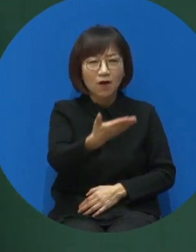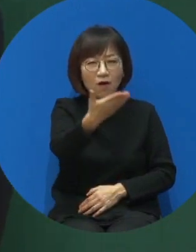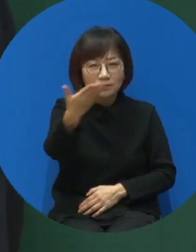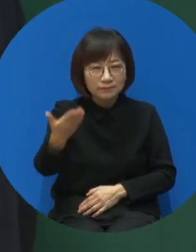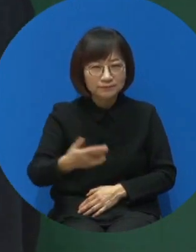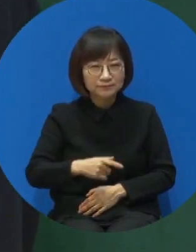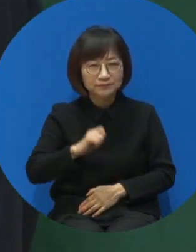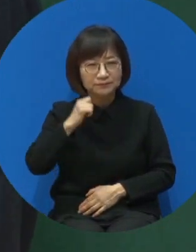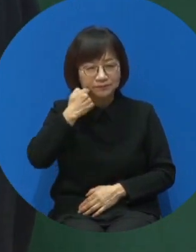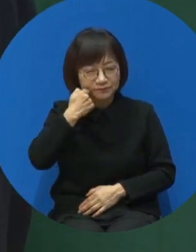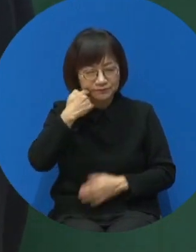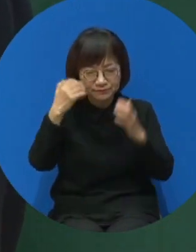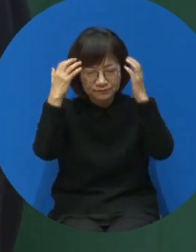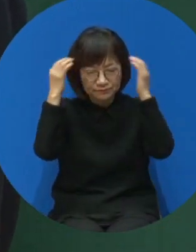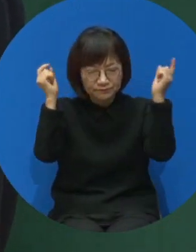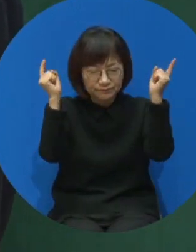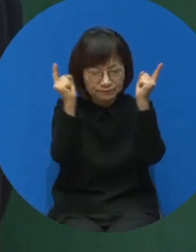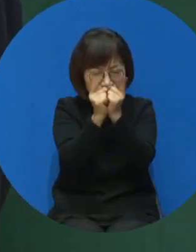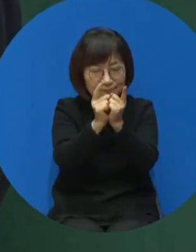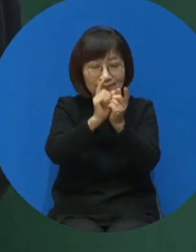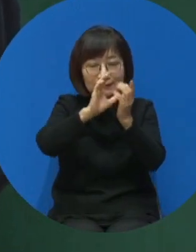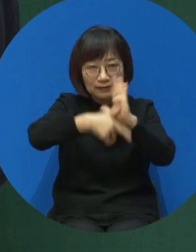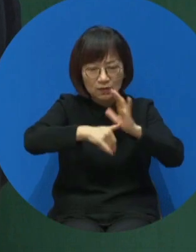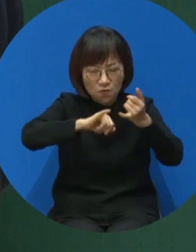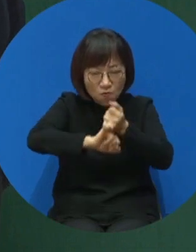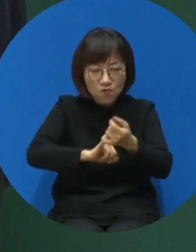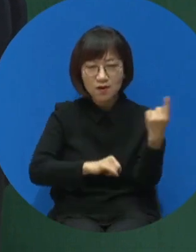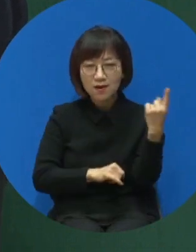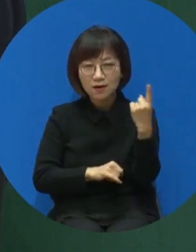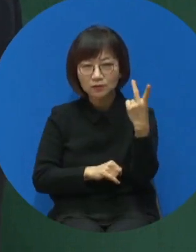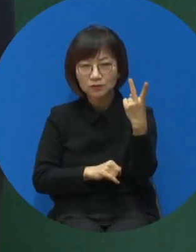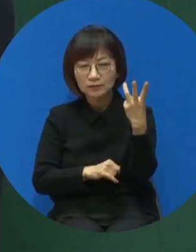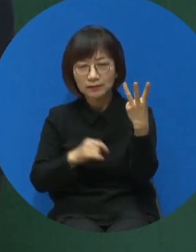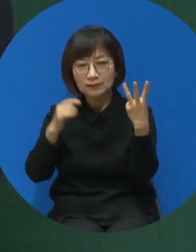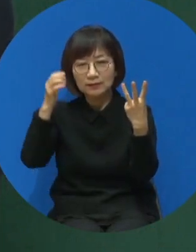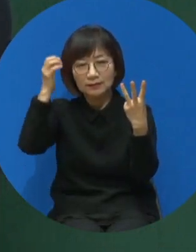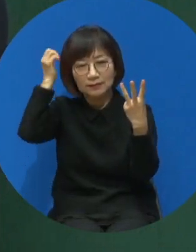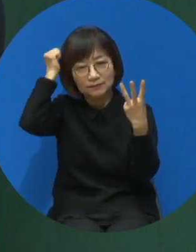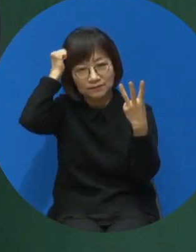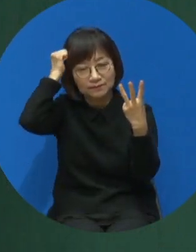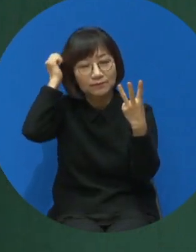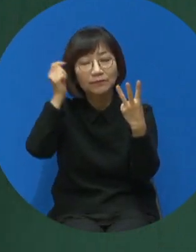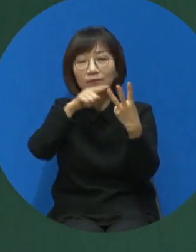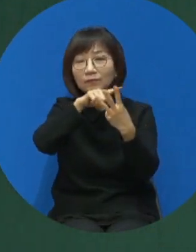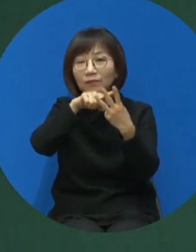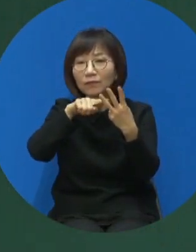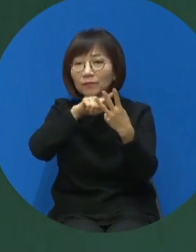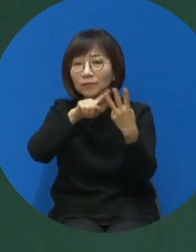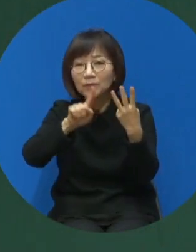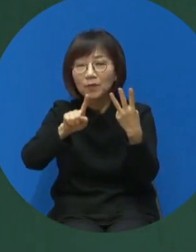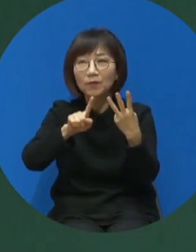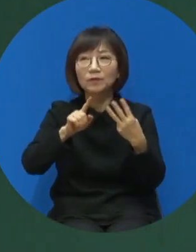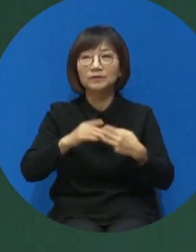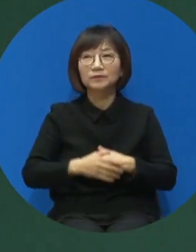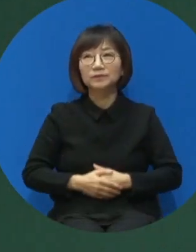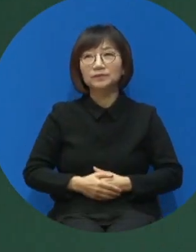sin importar que vengan dificultades o no deben de tener tres cosas que rondó limbo rugby